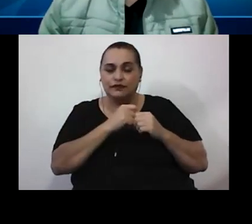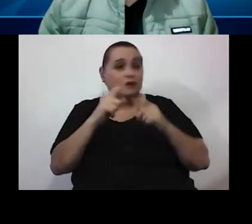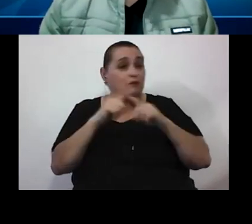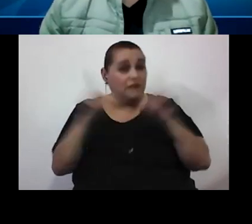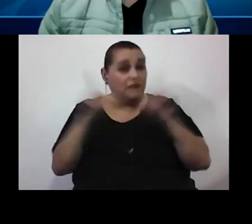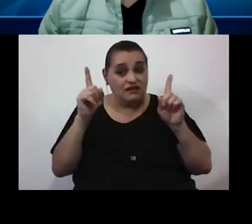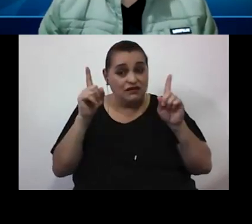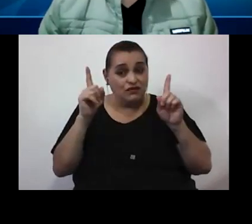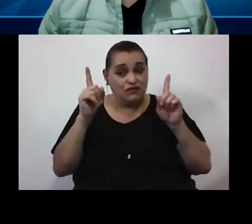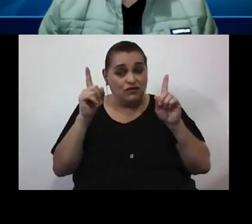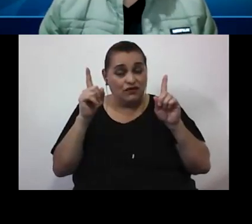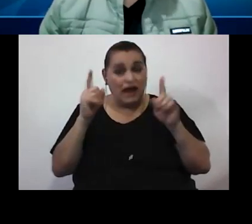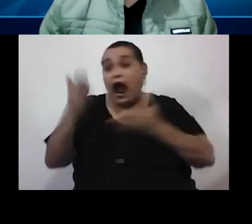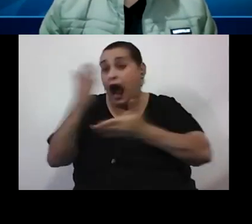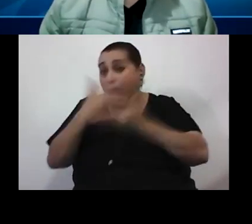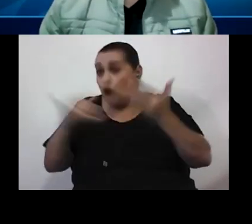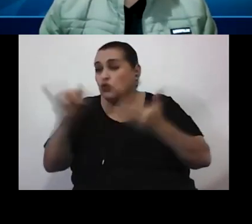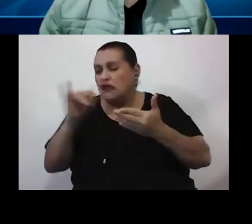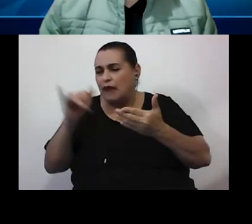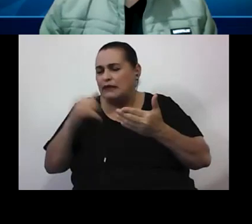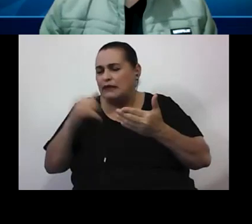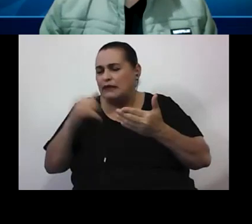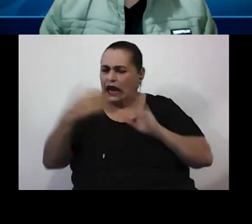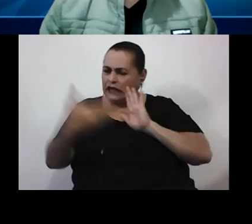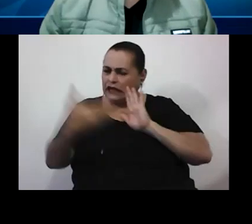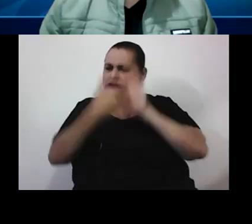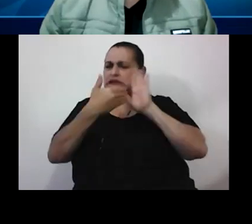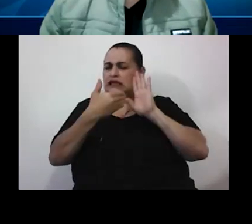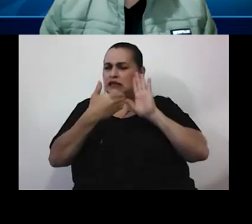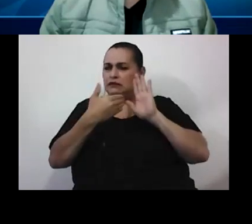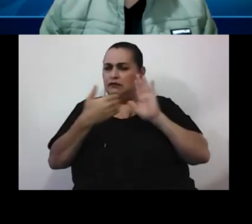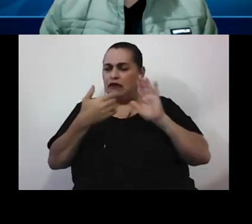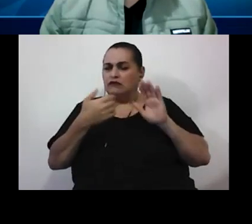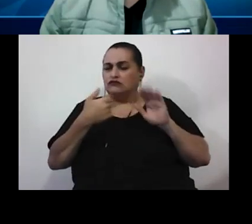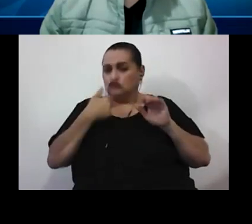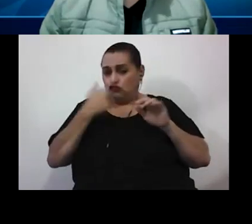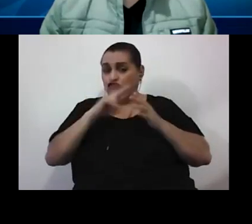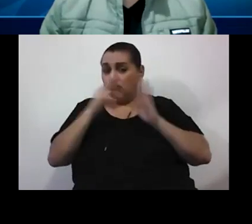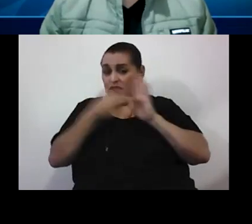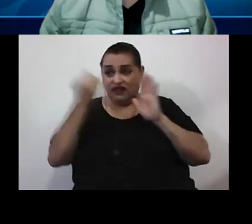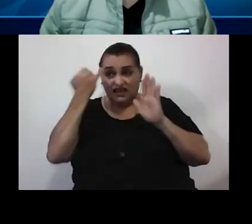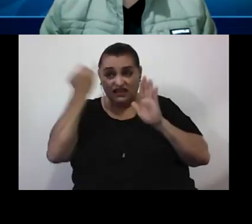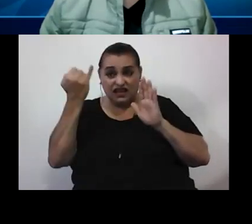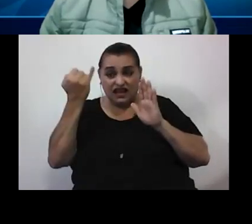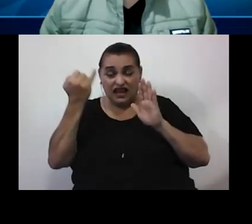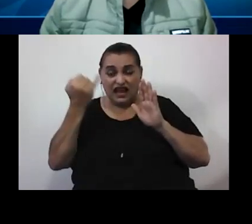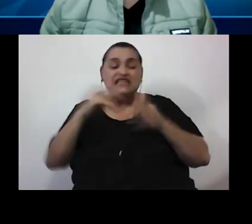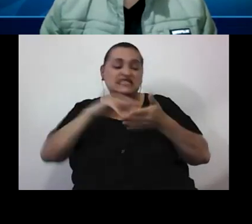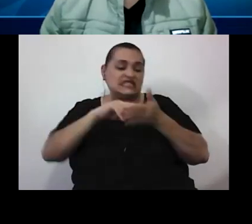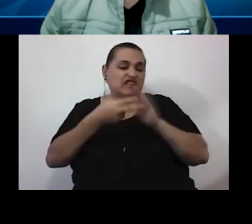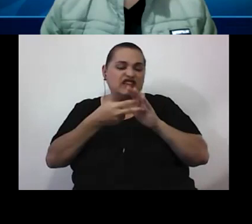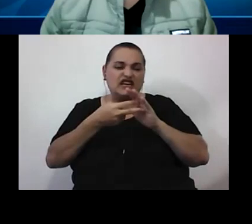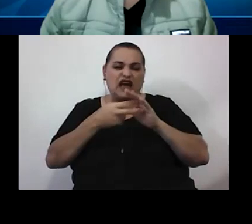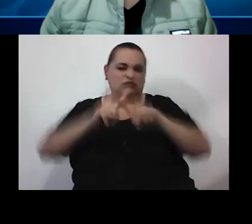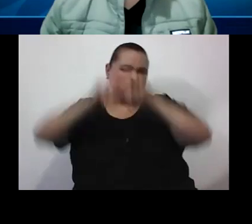pero algo que también lastima, y estoy repitiendo la idea inicial, es la invalidación.